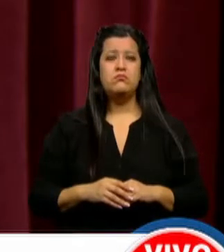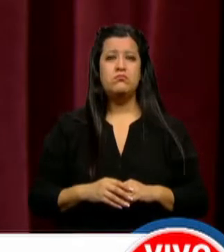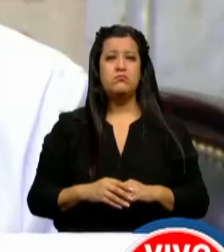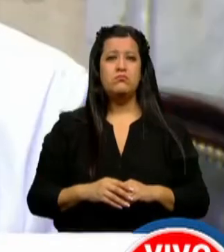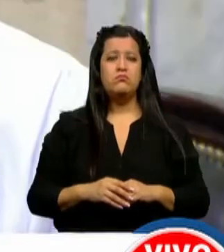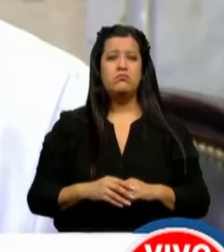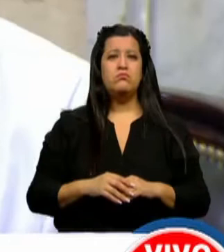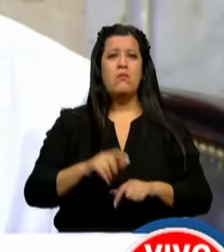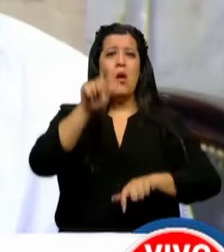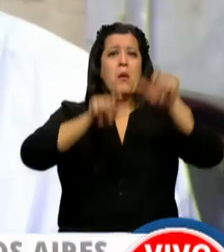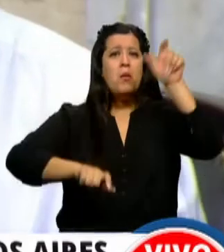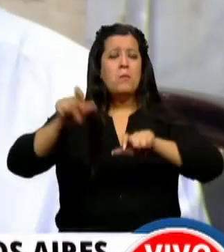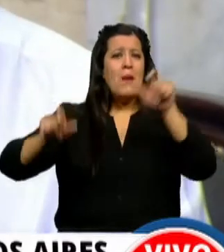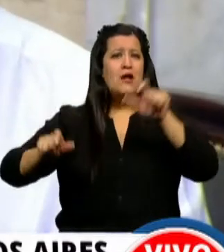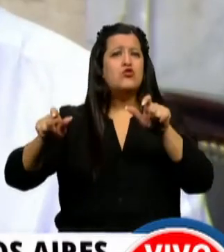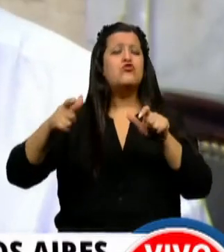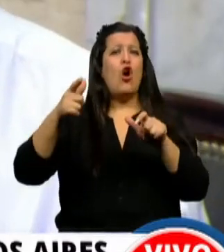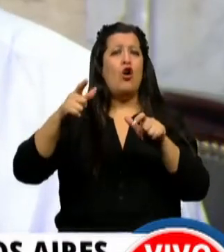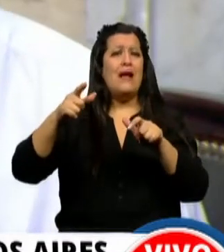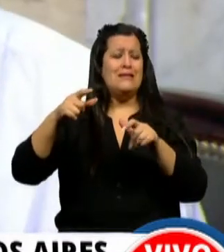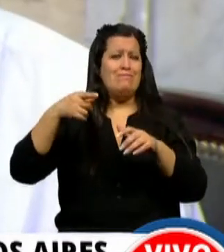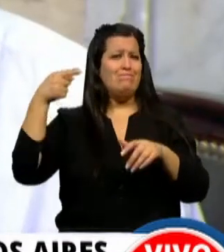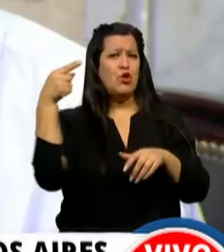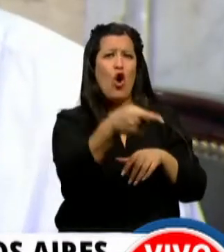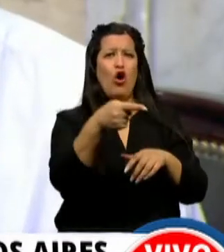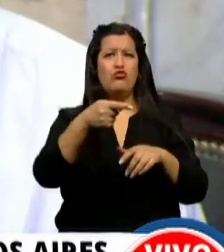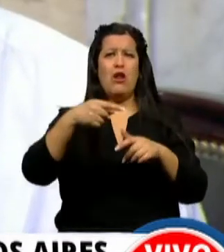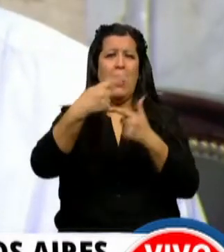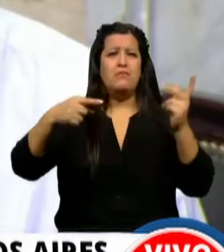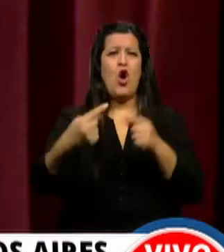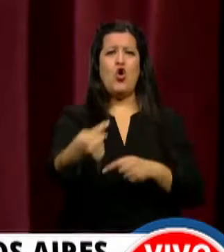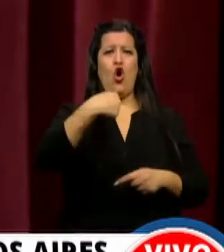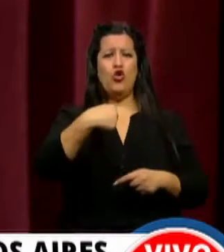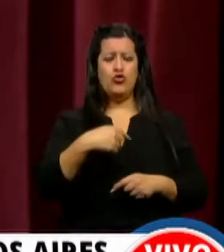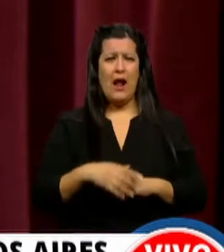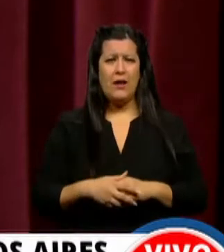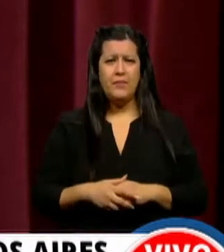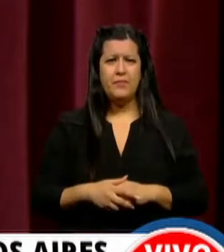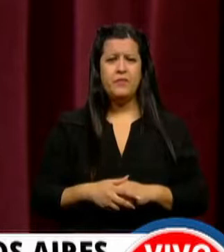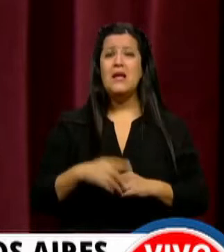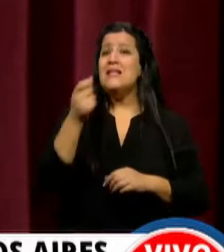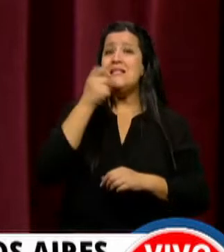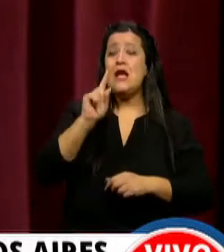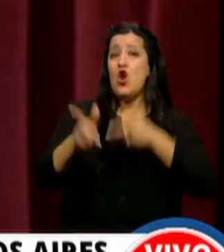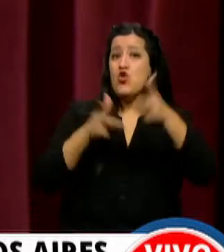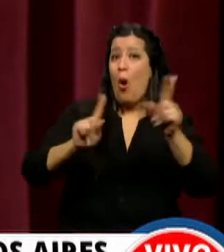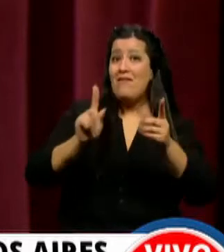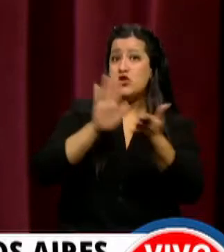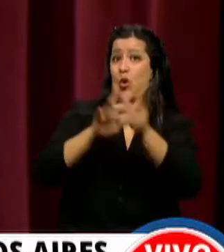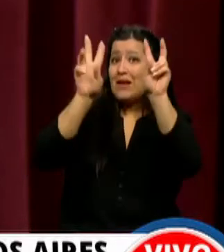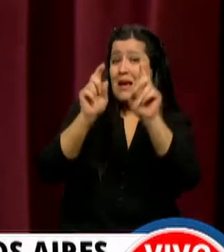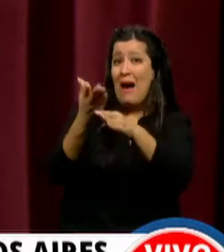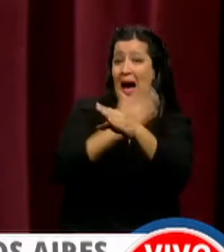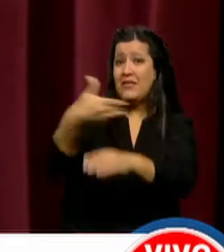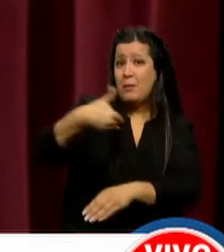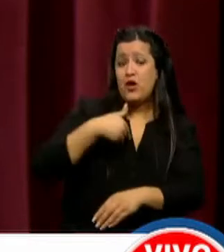Prestigiosos que se han pronunciado por Palestina Libre y en repudio a la campaña difamatoria en mi contra. Si no se va a referir a la cuestión planteada, vamos a continuar